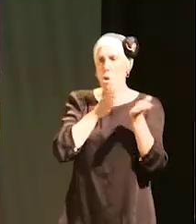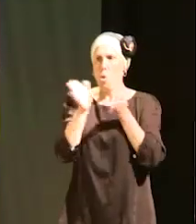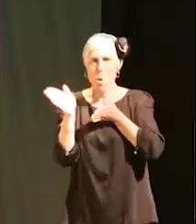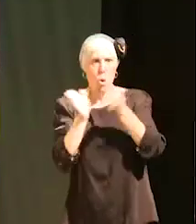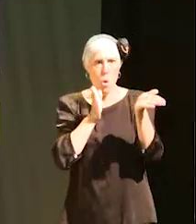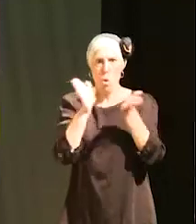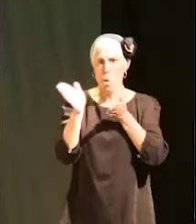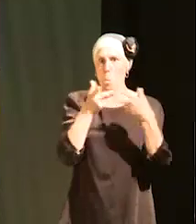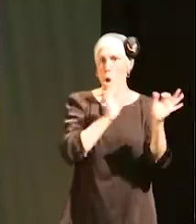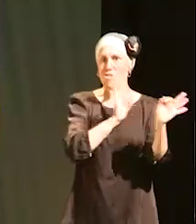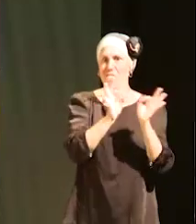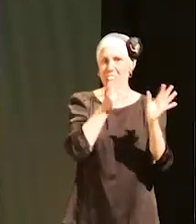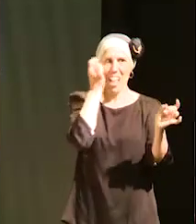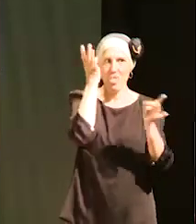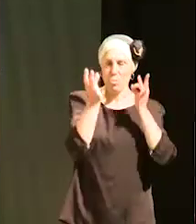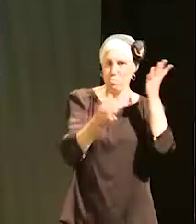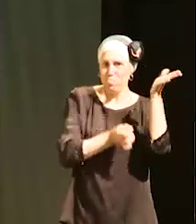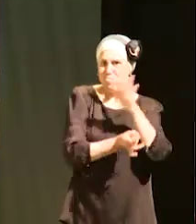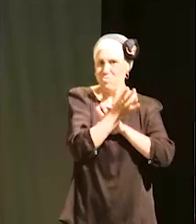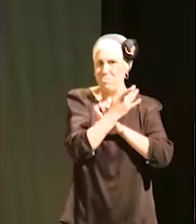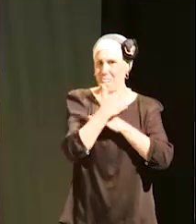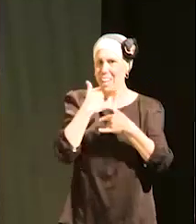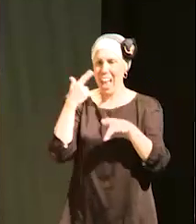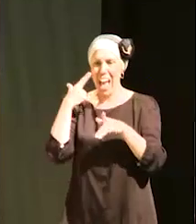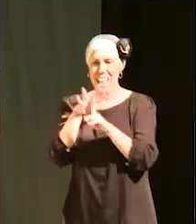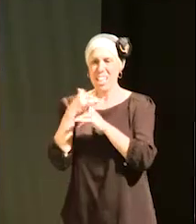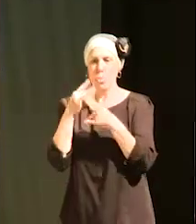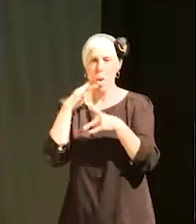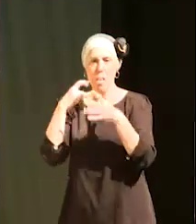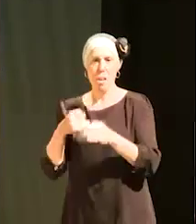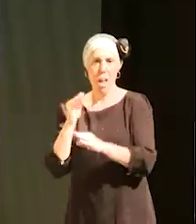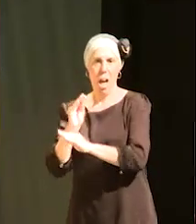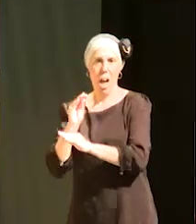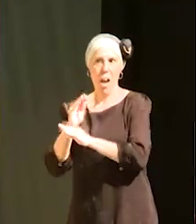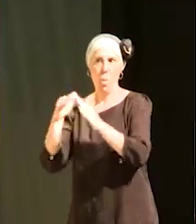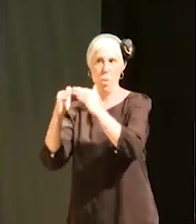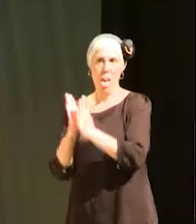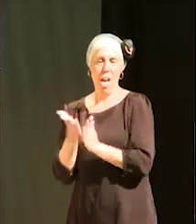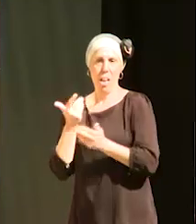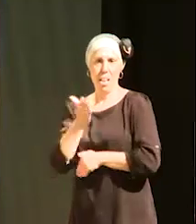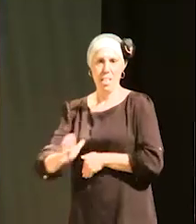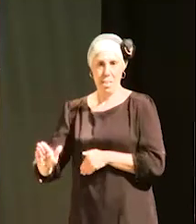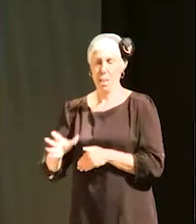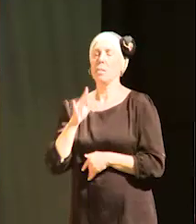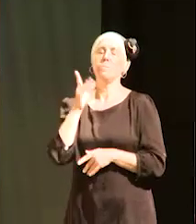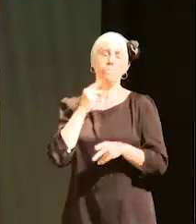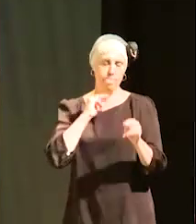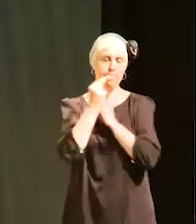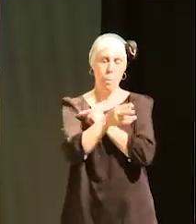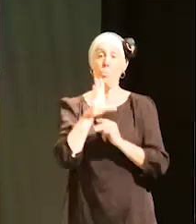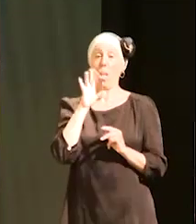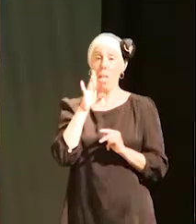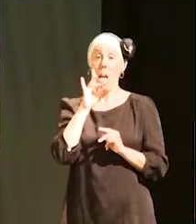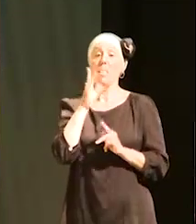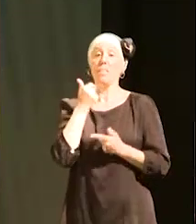con esa realidad por eso te preguntaba si eso se ha generado trabajo pero el tema de los niños también en guatemala